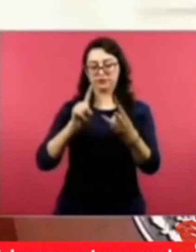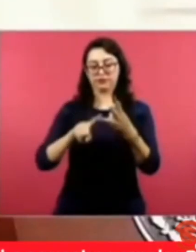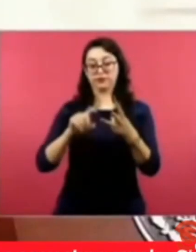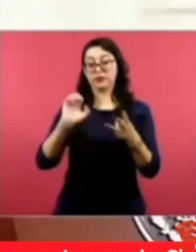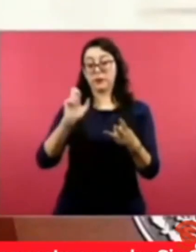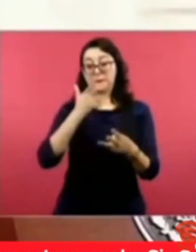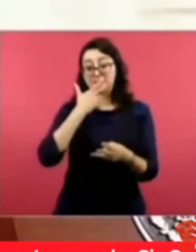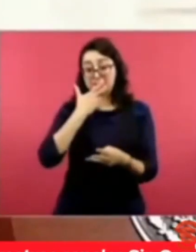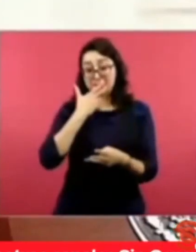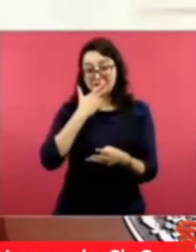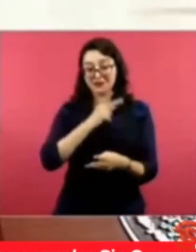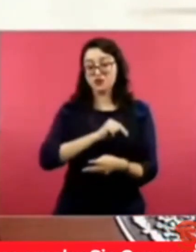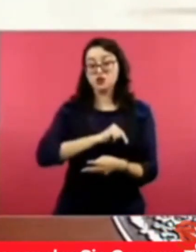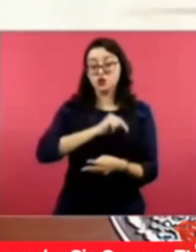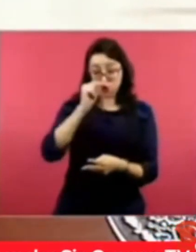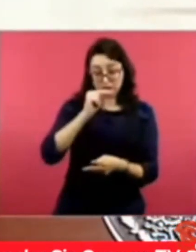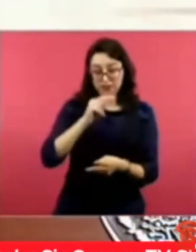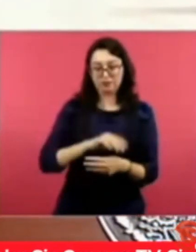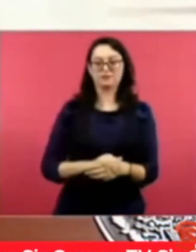Chihuahua, el norte.